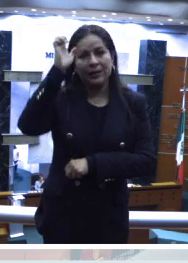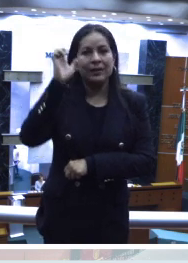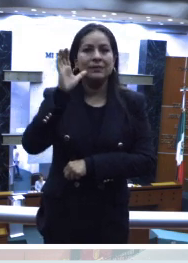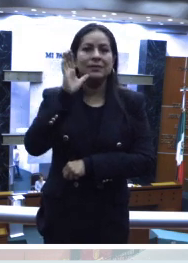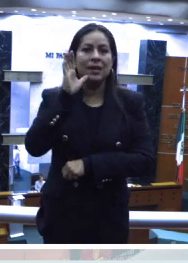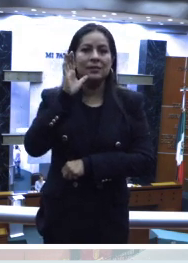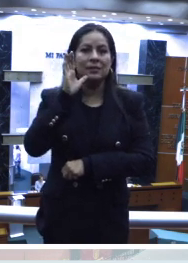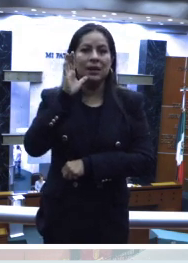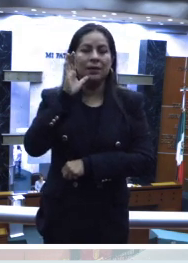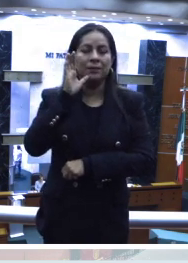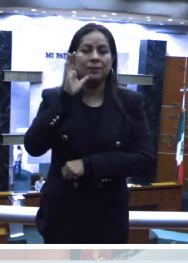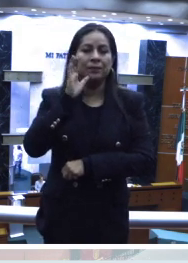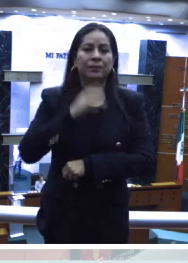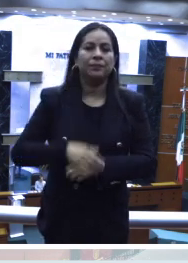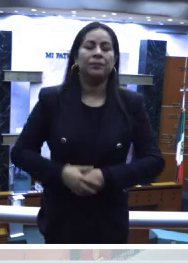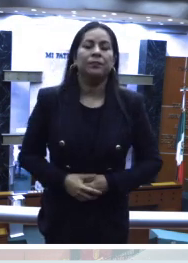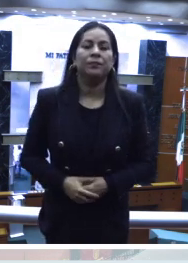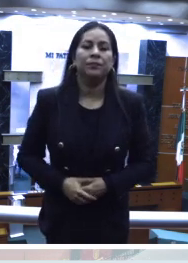ccia Salgado